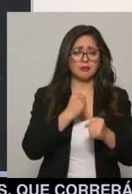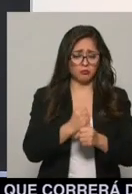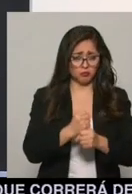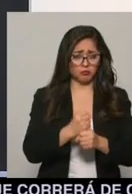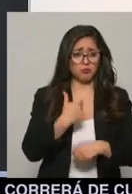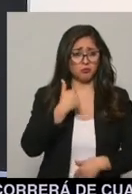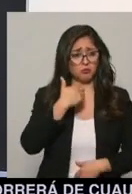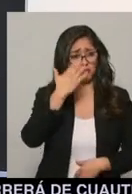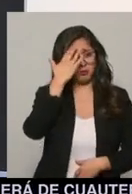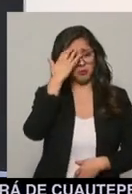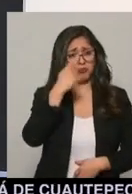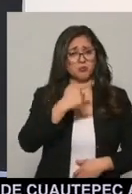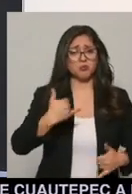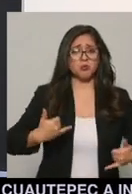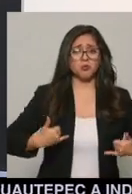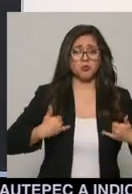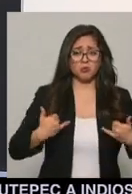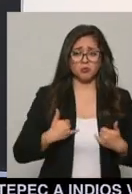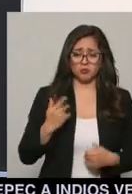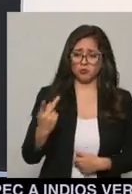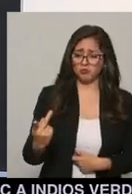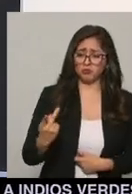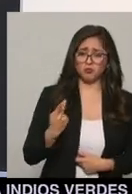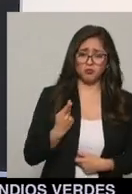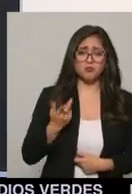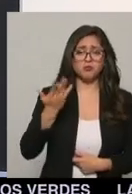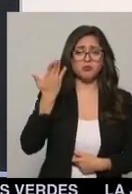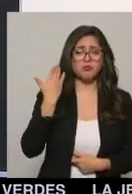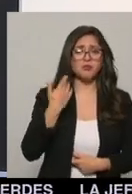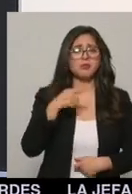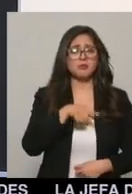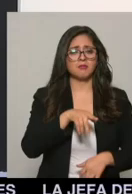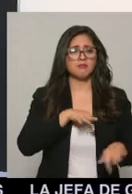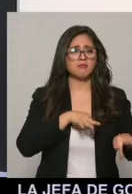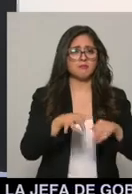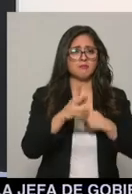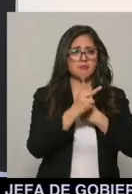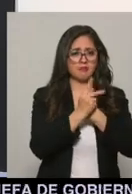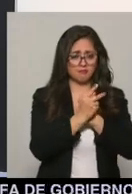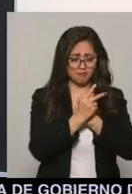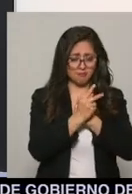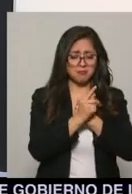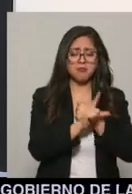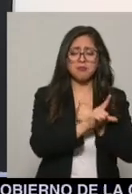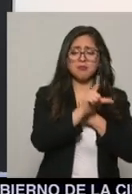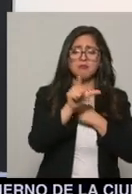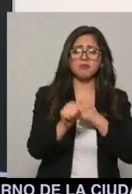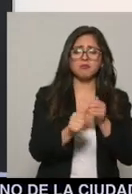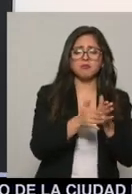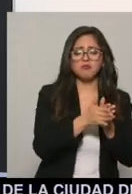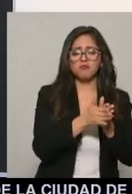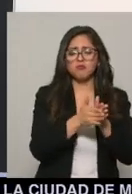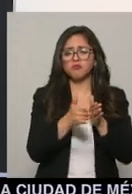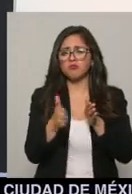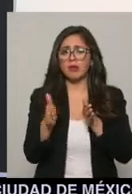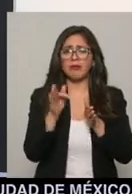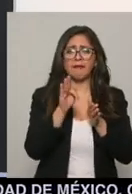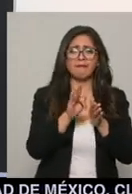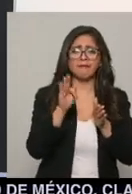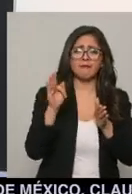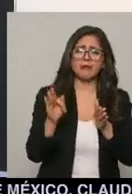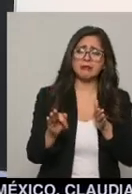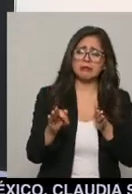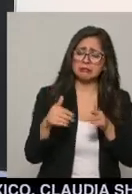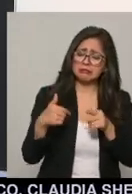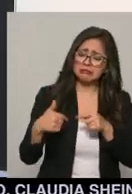muy jovencito, los dos éramos muy jovencitos en una televisora pública y de entonces a la fecha no ha sido su trayectoria más que